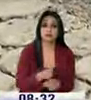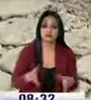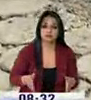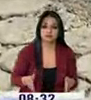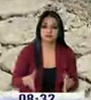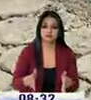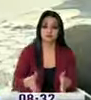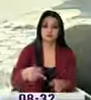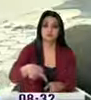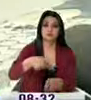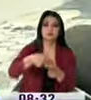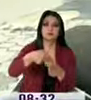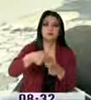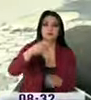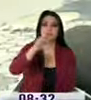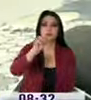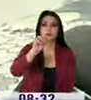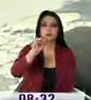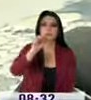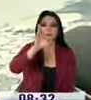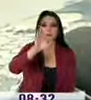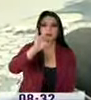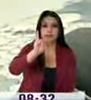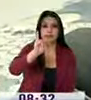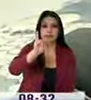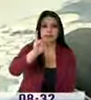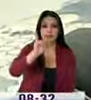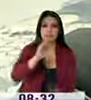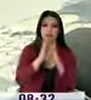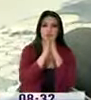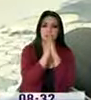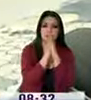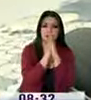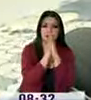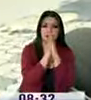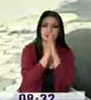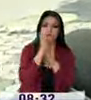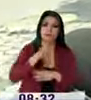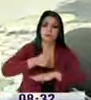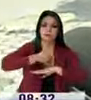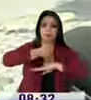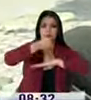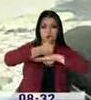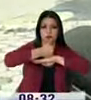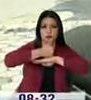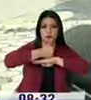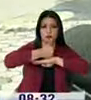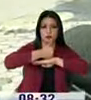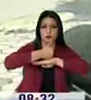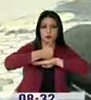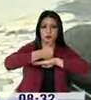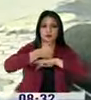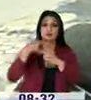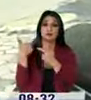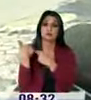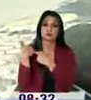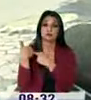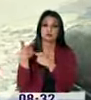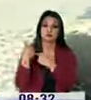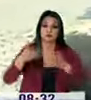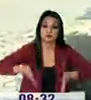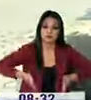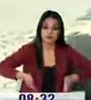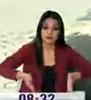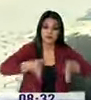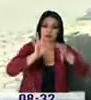calle Francisco Mati. El pedido a todas las personas que tienen que ver en esto de las